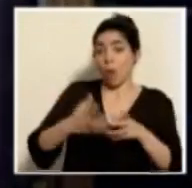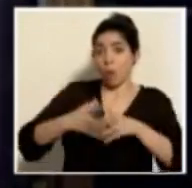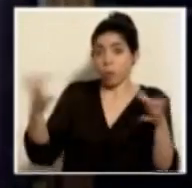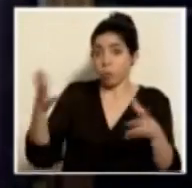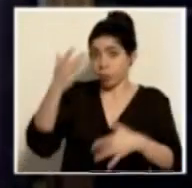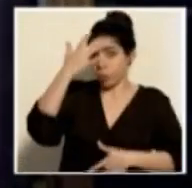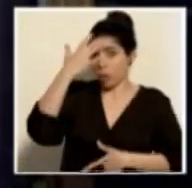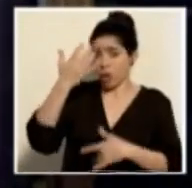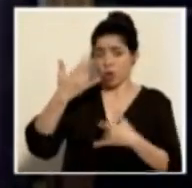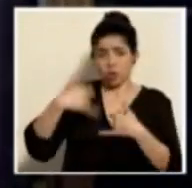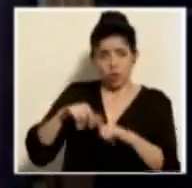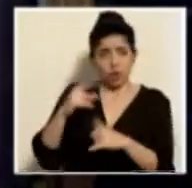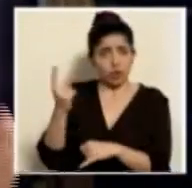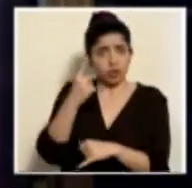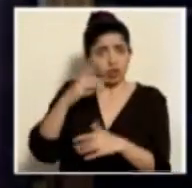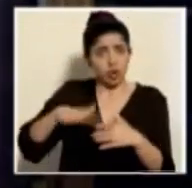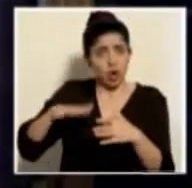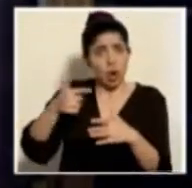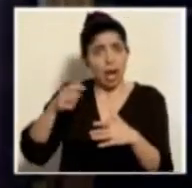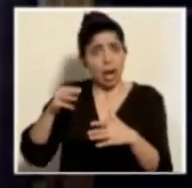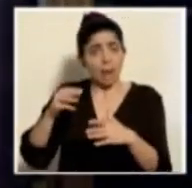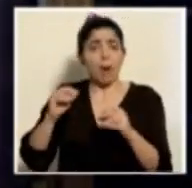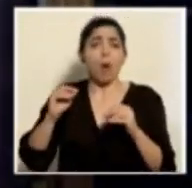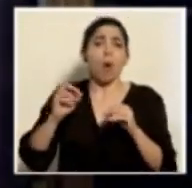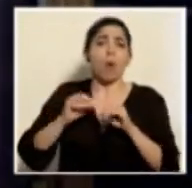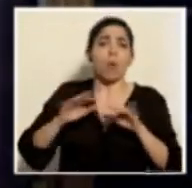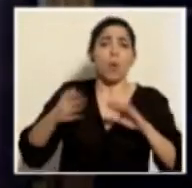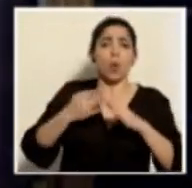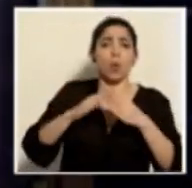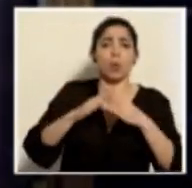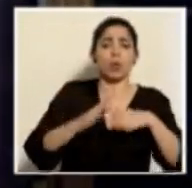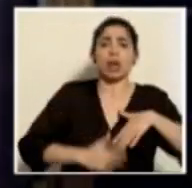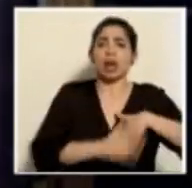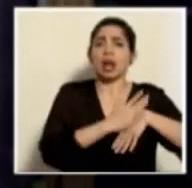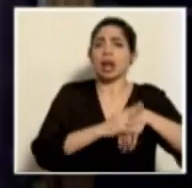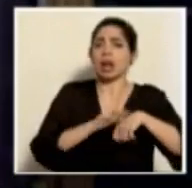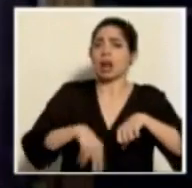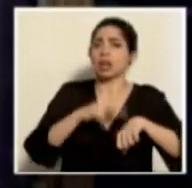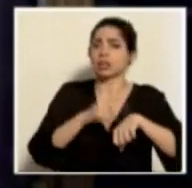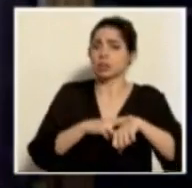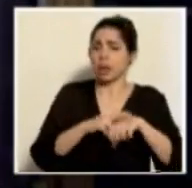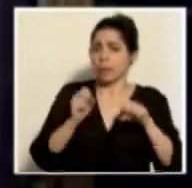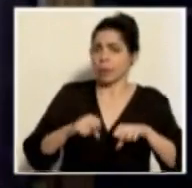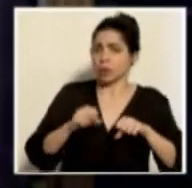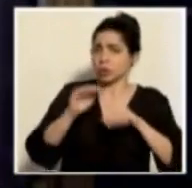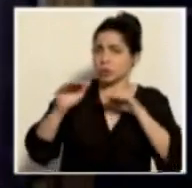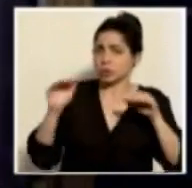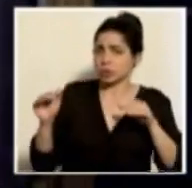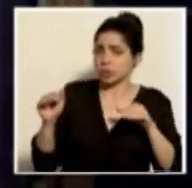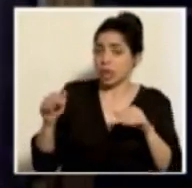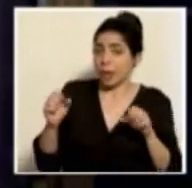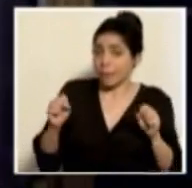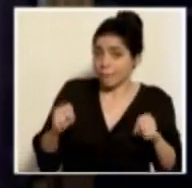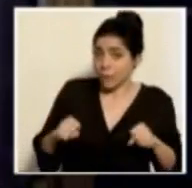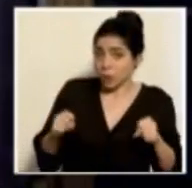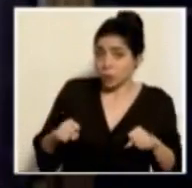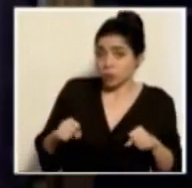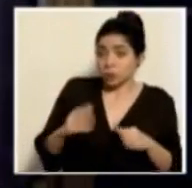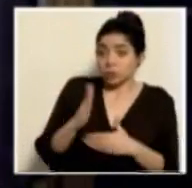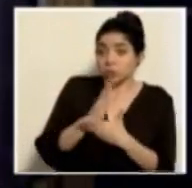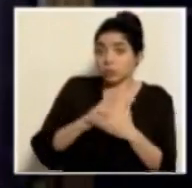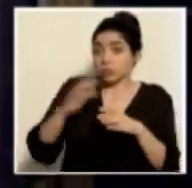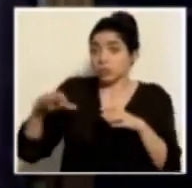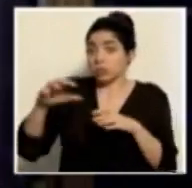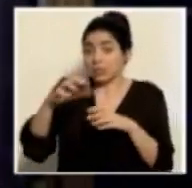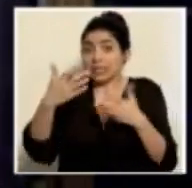casos sigue solo para la GAM o podría ampliarse a nivel nacional esta alerta de transmisión comunitaria. ¿Hay posibilidad de que algunos